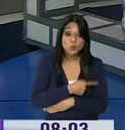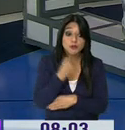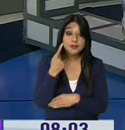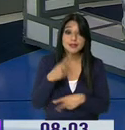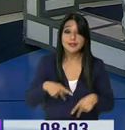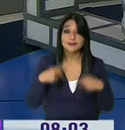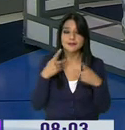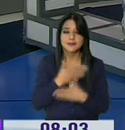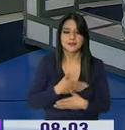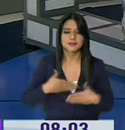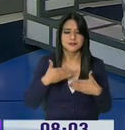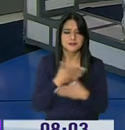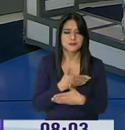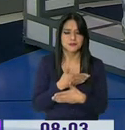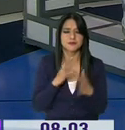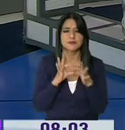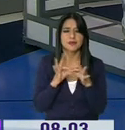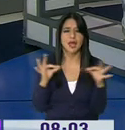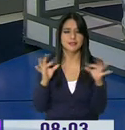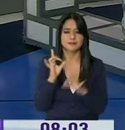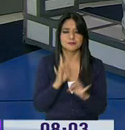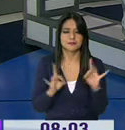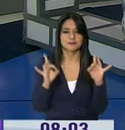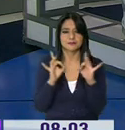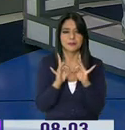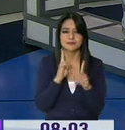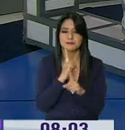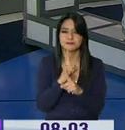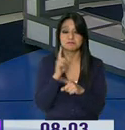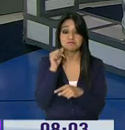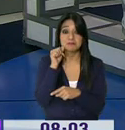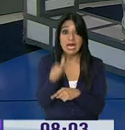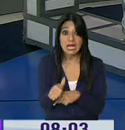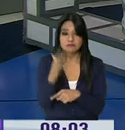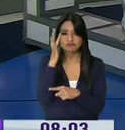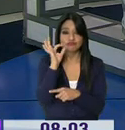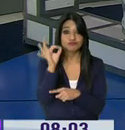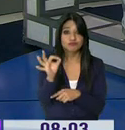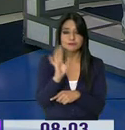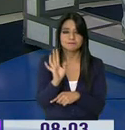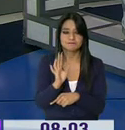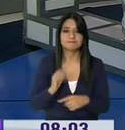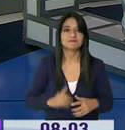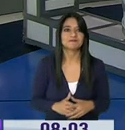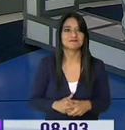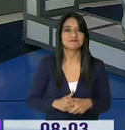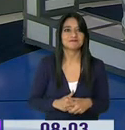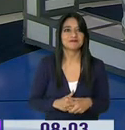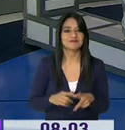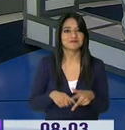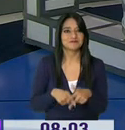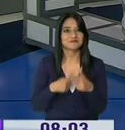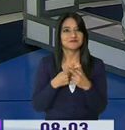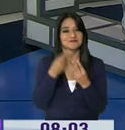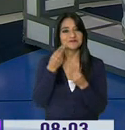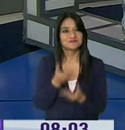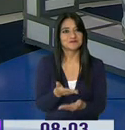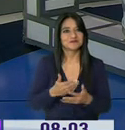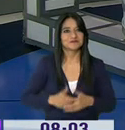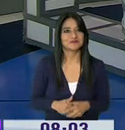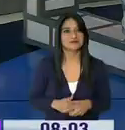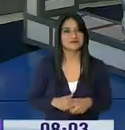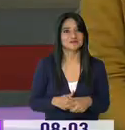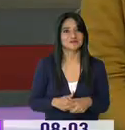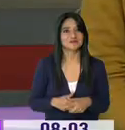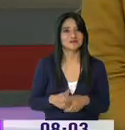la vez, la frase es perfecta. Muy bien, así sí, no hay que preocuparse mucho por el mañana. Bueno, vamos a empezar con la información. Le vamos